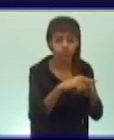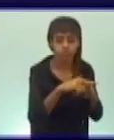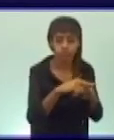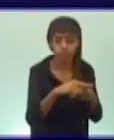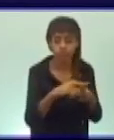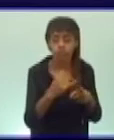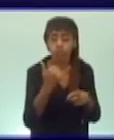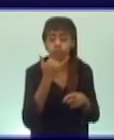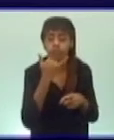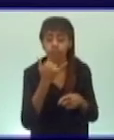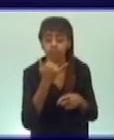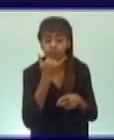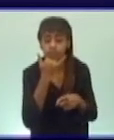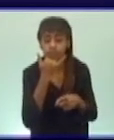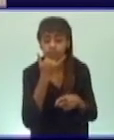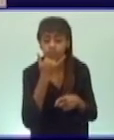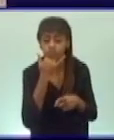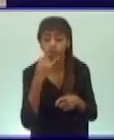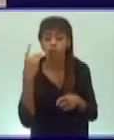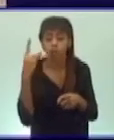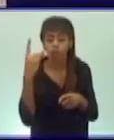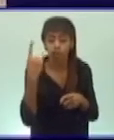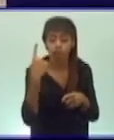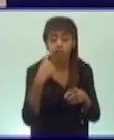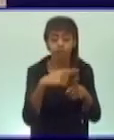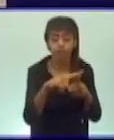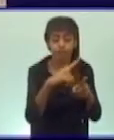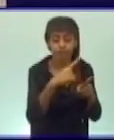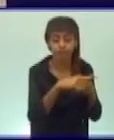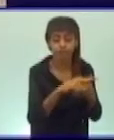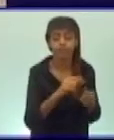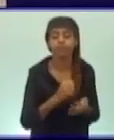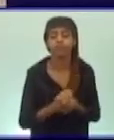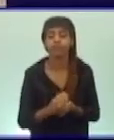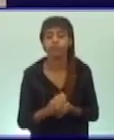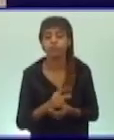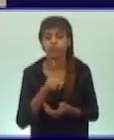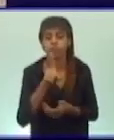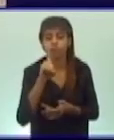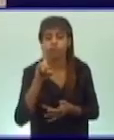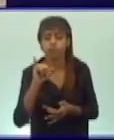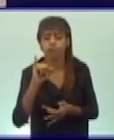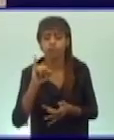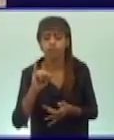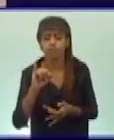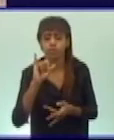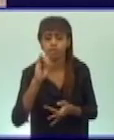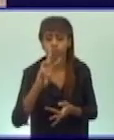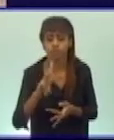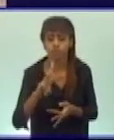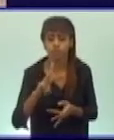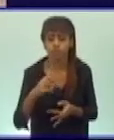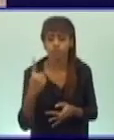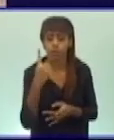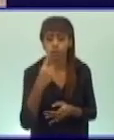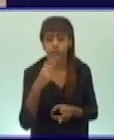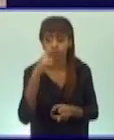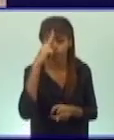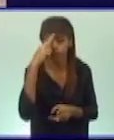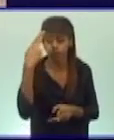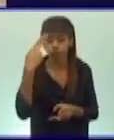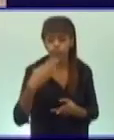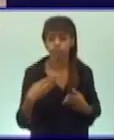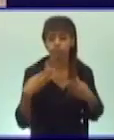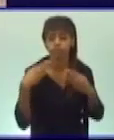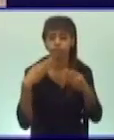Perú, en Nicaragua. En 1963, en mayo, la primera brigada médica que asiste a